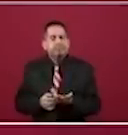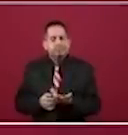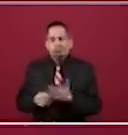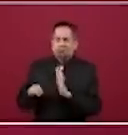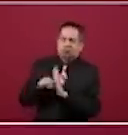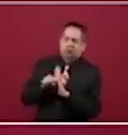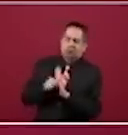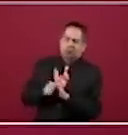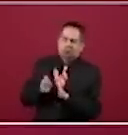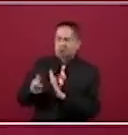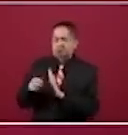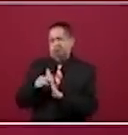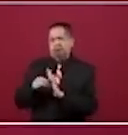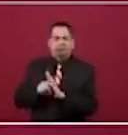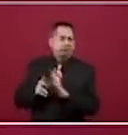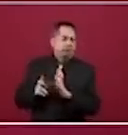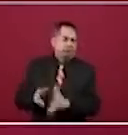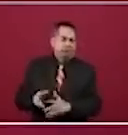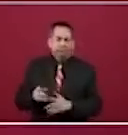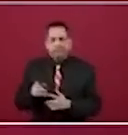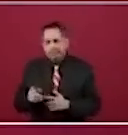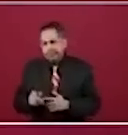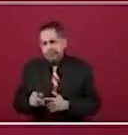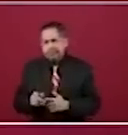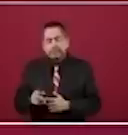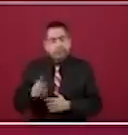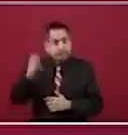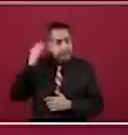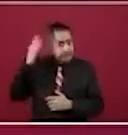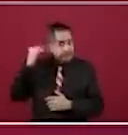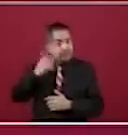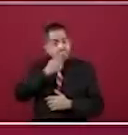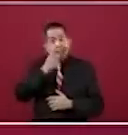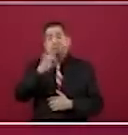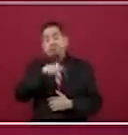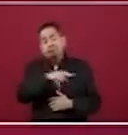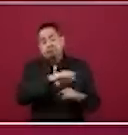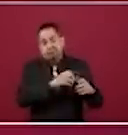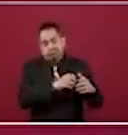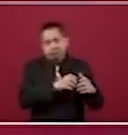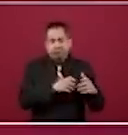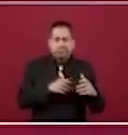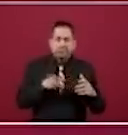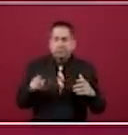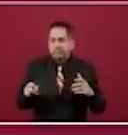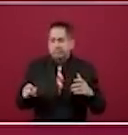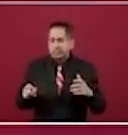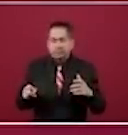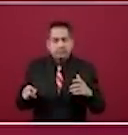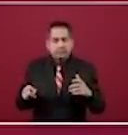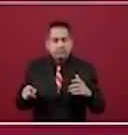Estigmatizó, se llegó a decir que si un